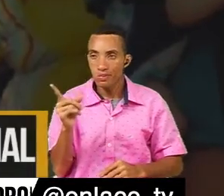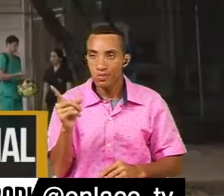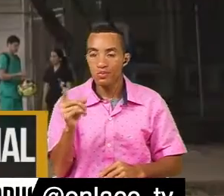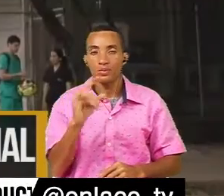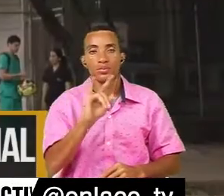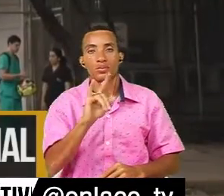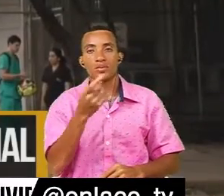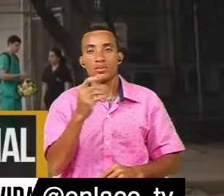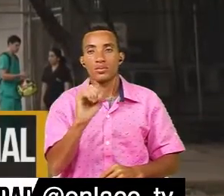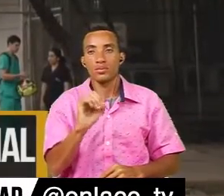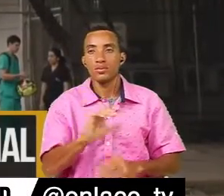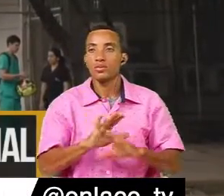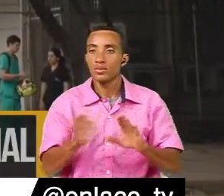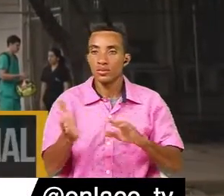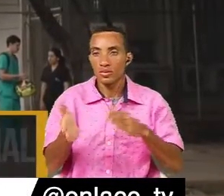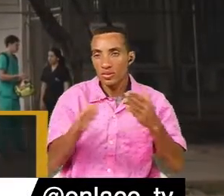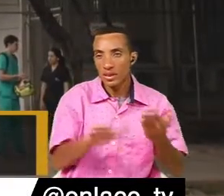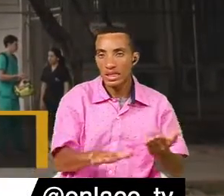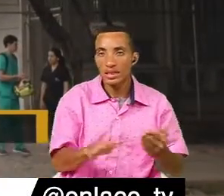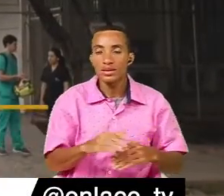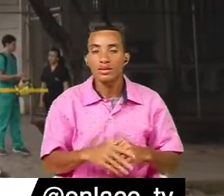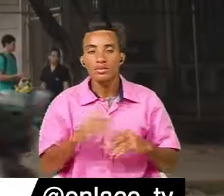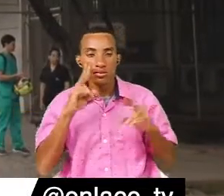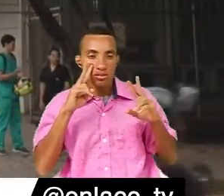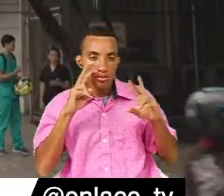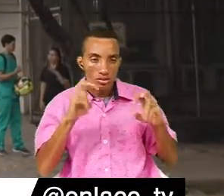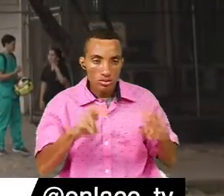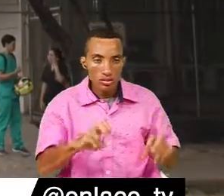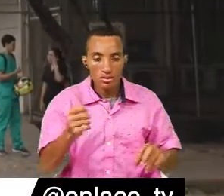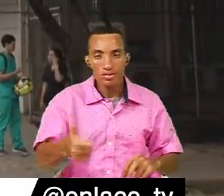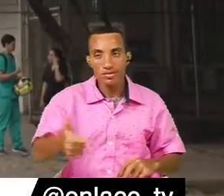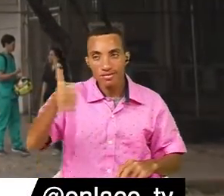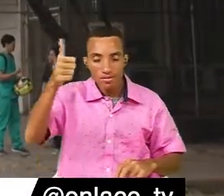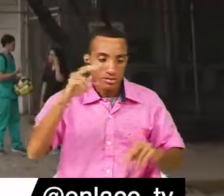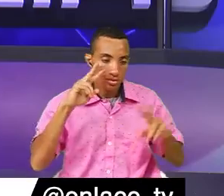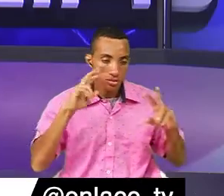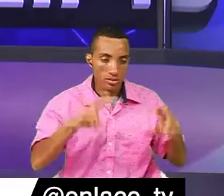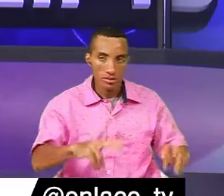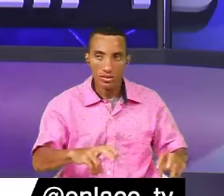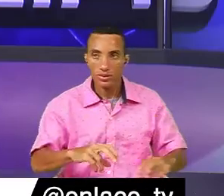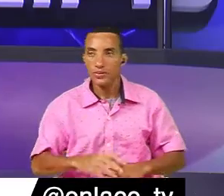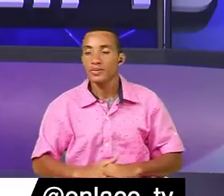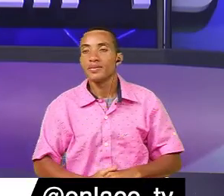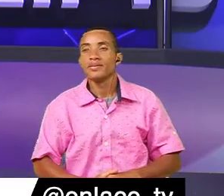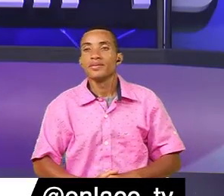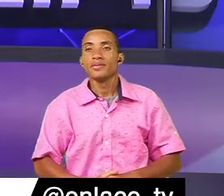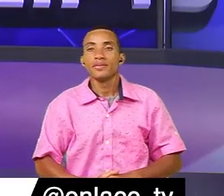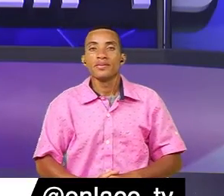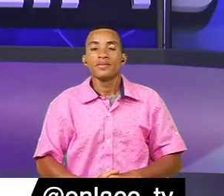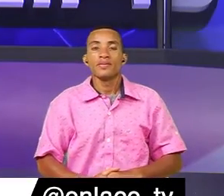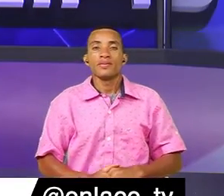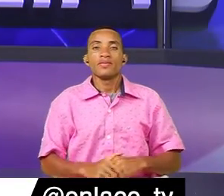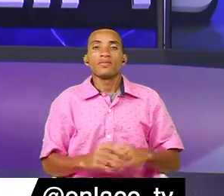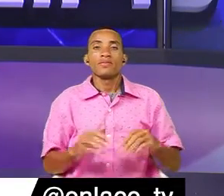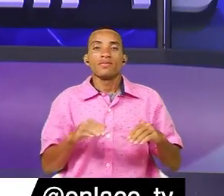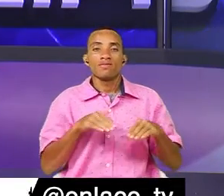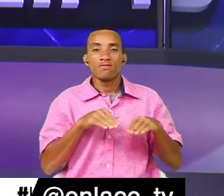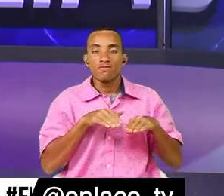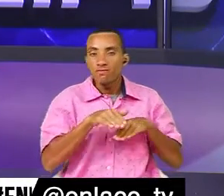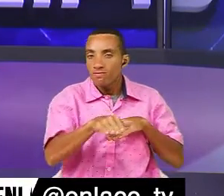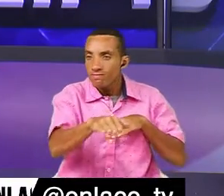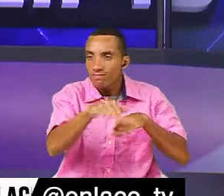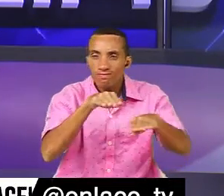subdirector científico del hospital ha dicho que es un caso que investigan las autoridades competentes. Con caravana por las diferentes vías de la